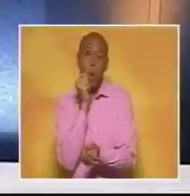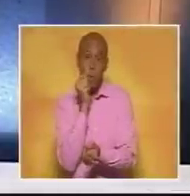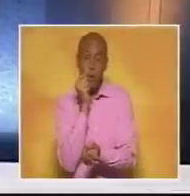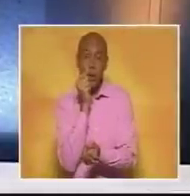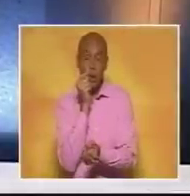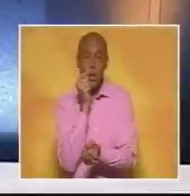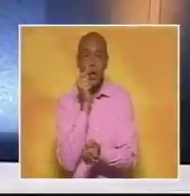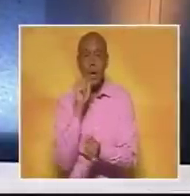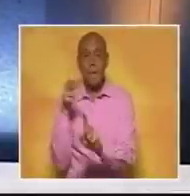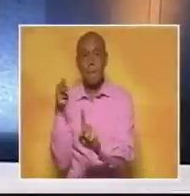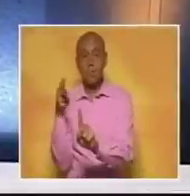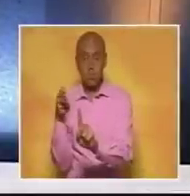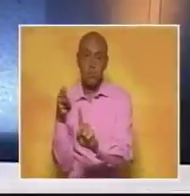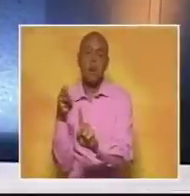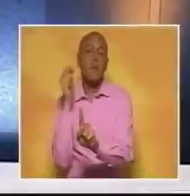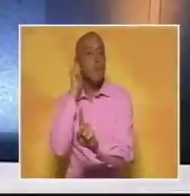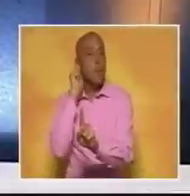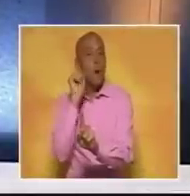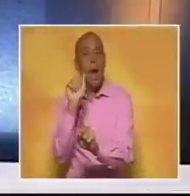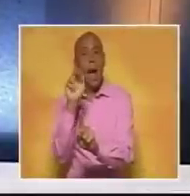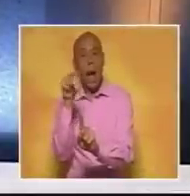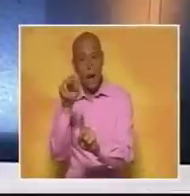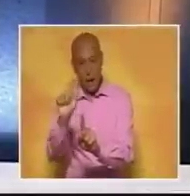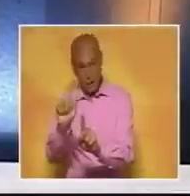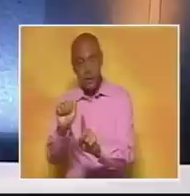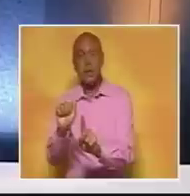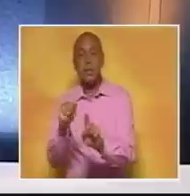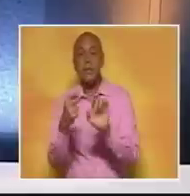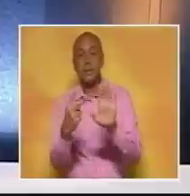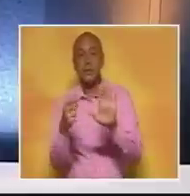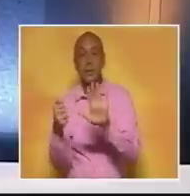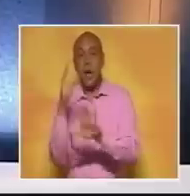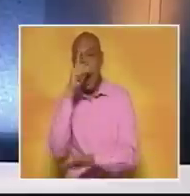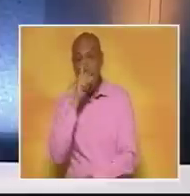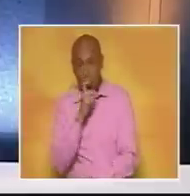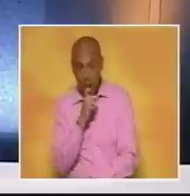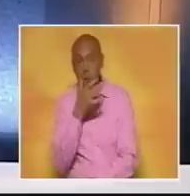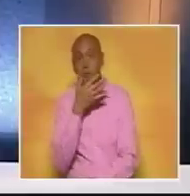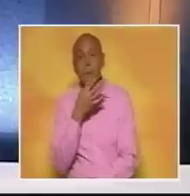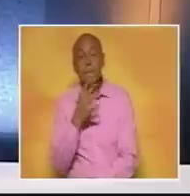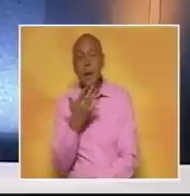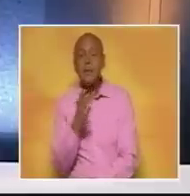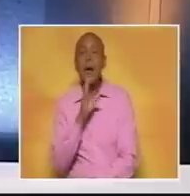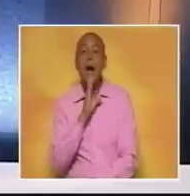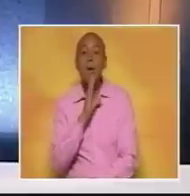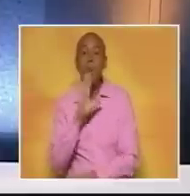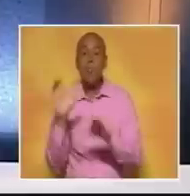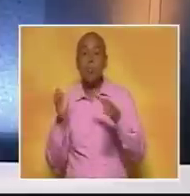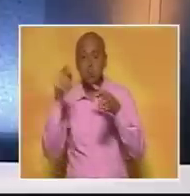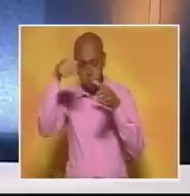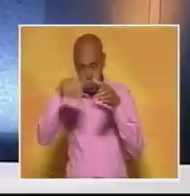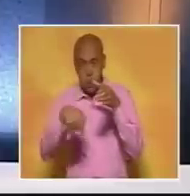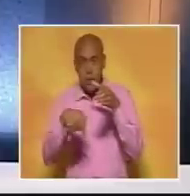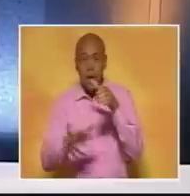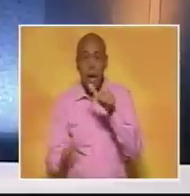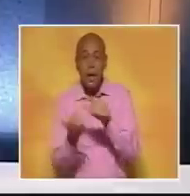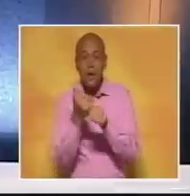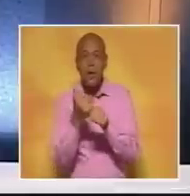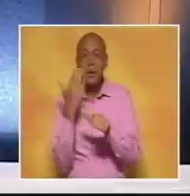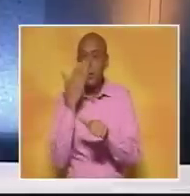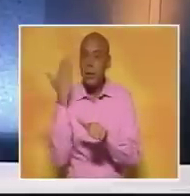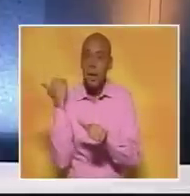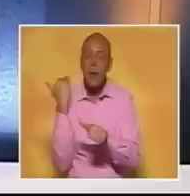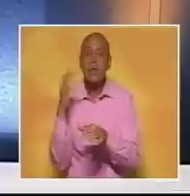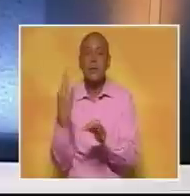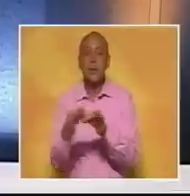Ana Mireya Amore Reyes, de 76 años, septuagenaria, hallada en el tanque de agua de una residencia el pasado 19 de septiembre.